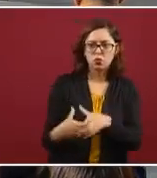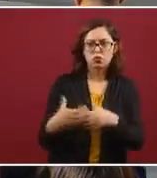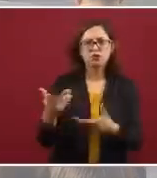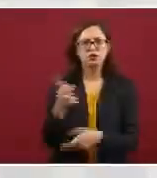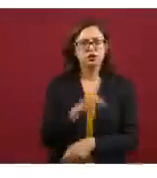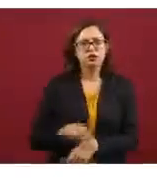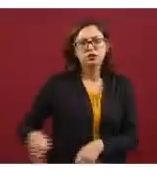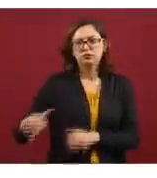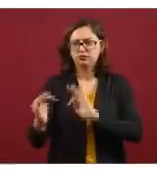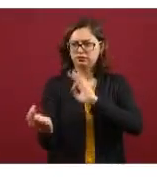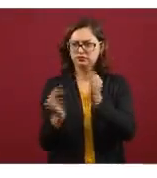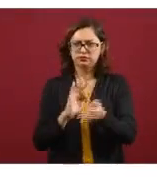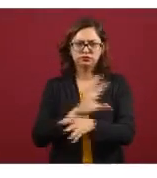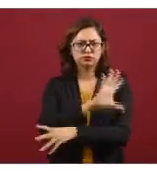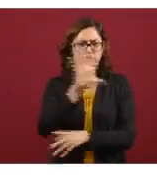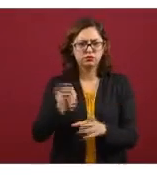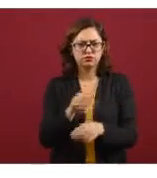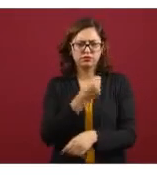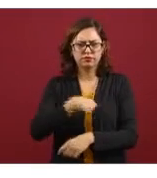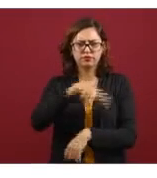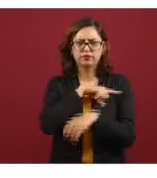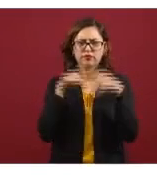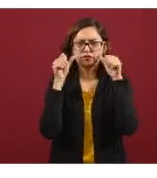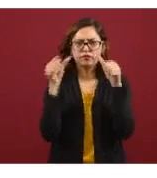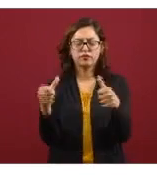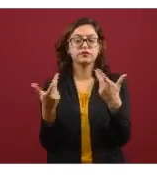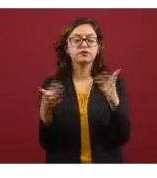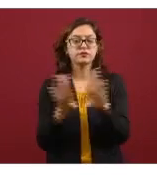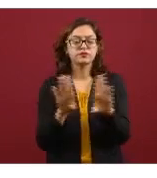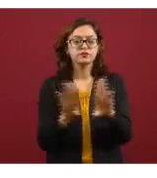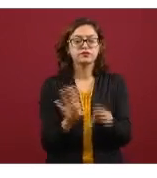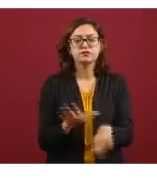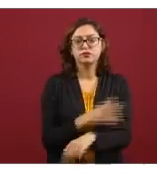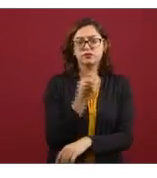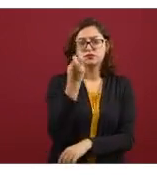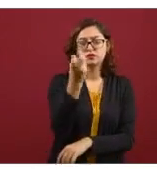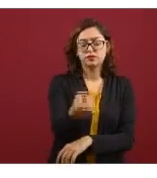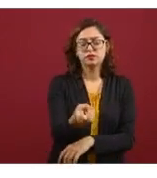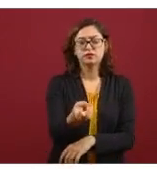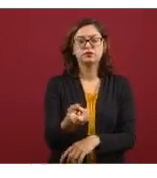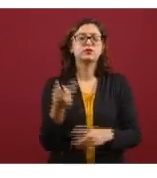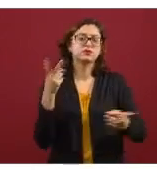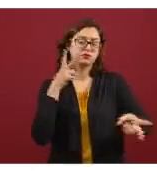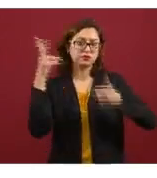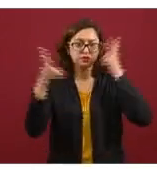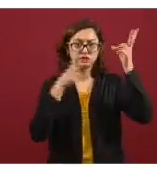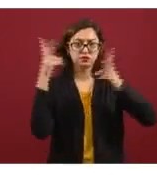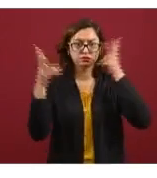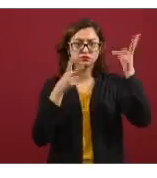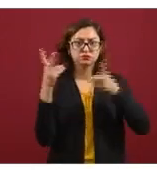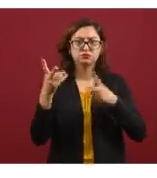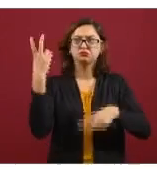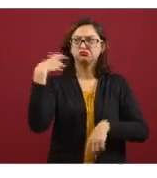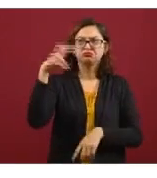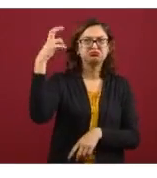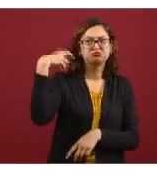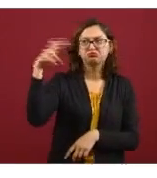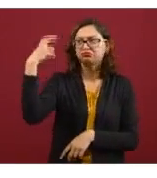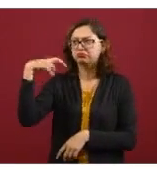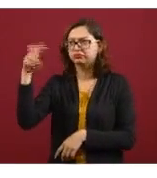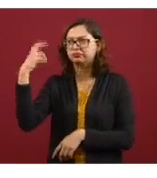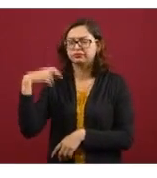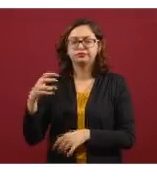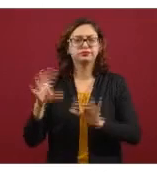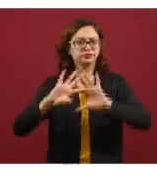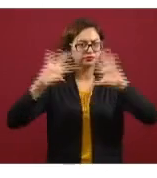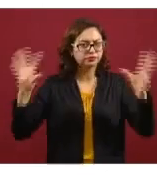a la salud. En ese sentido, uno de los resultados de estas visitas, de esta gira, fue la integración de